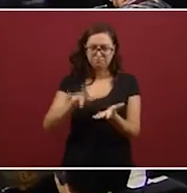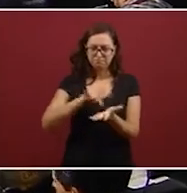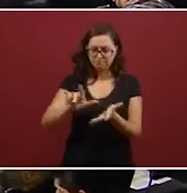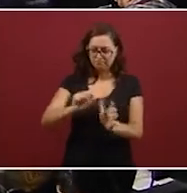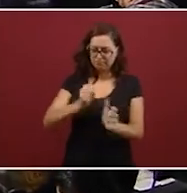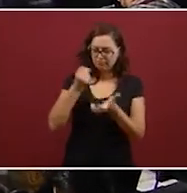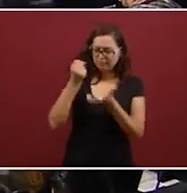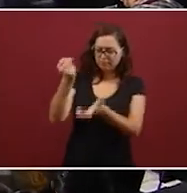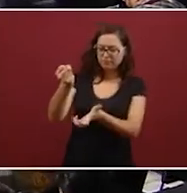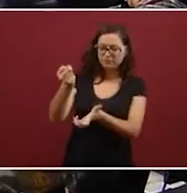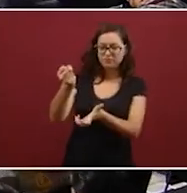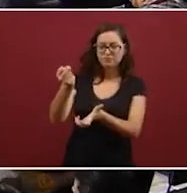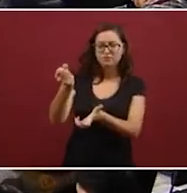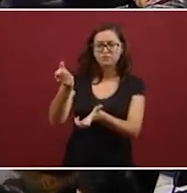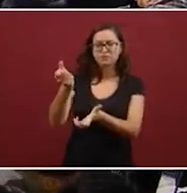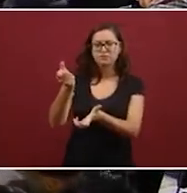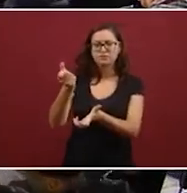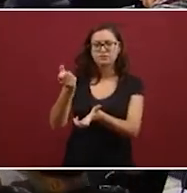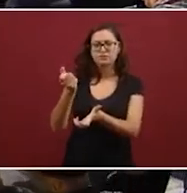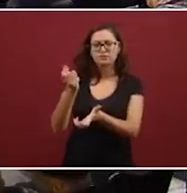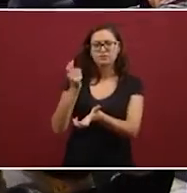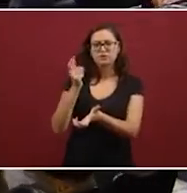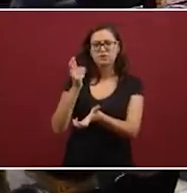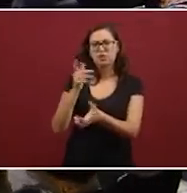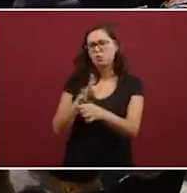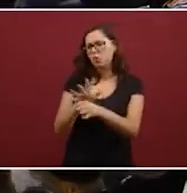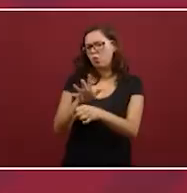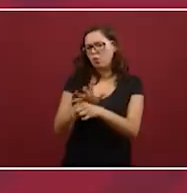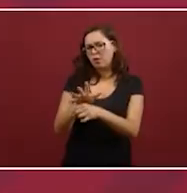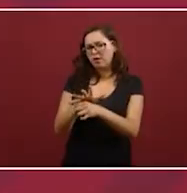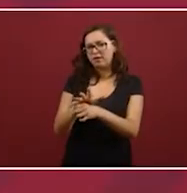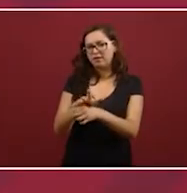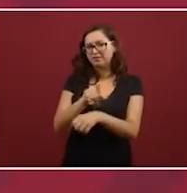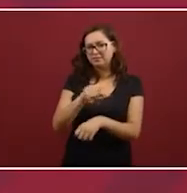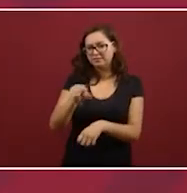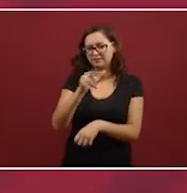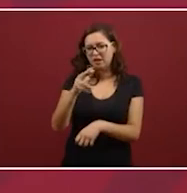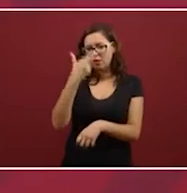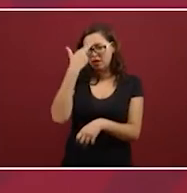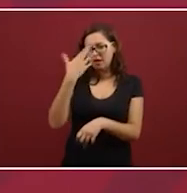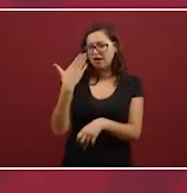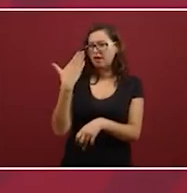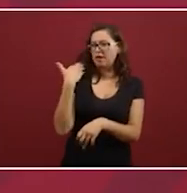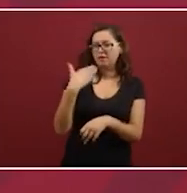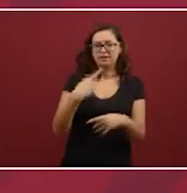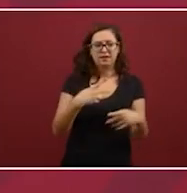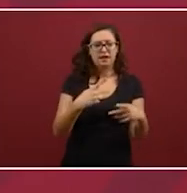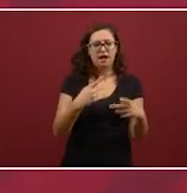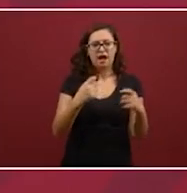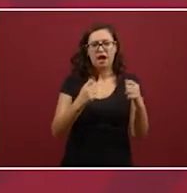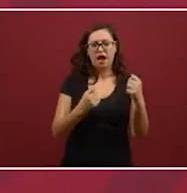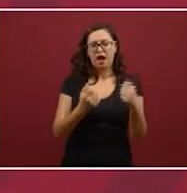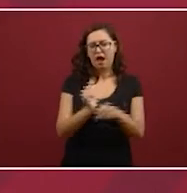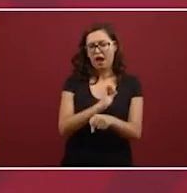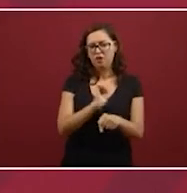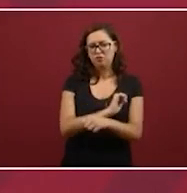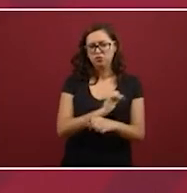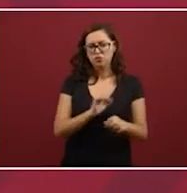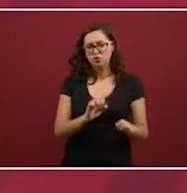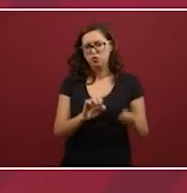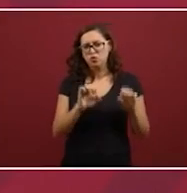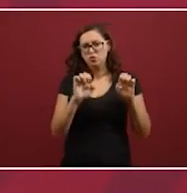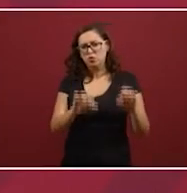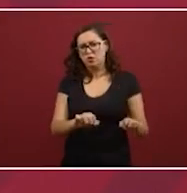el presidente de méxico andrés manuel lópez obrador entregó un cheque por más de 12.8 millones de pesos a cada uno de los